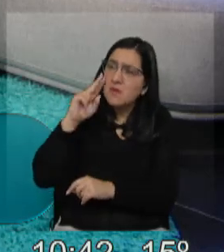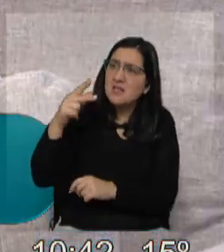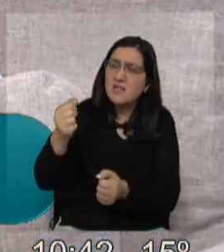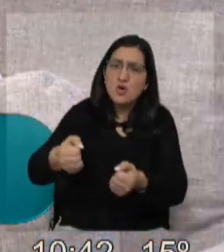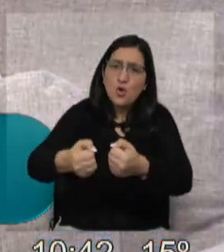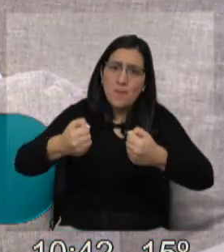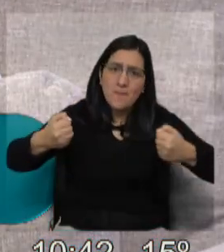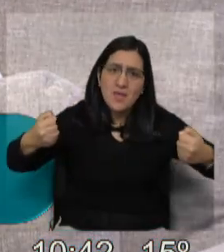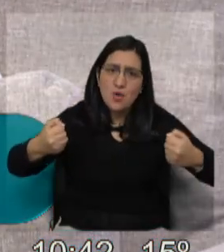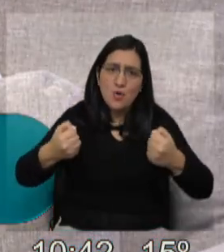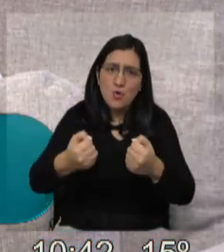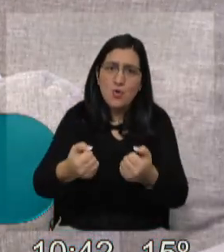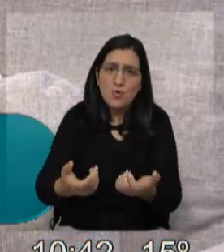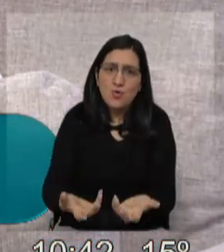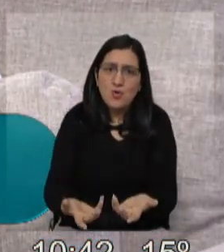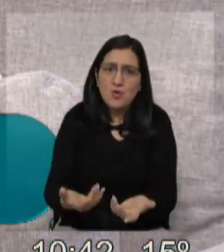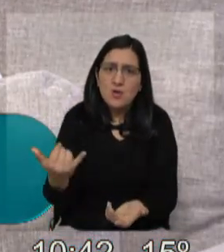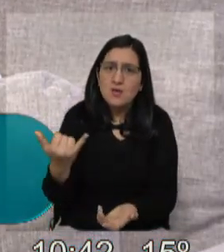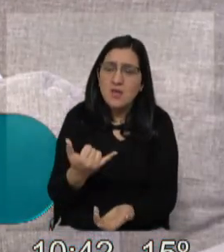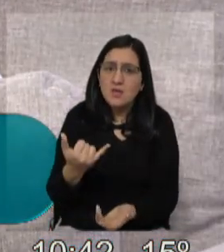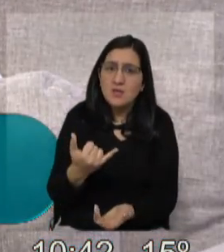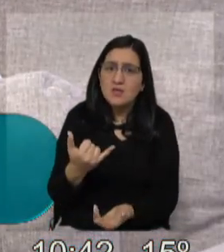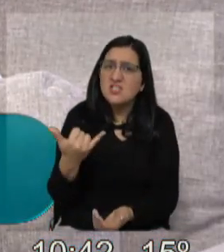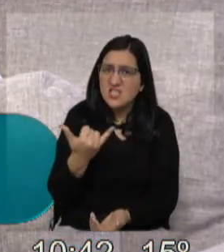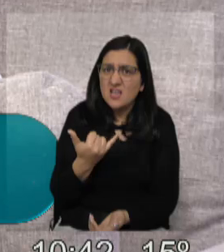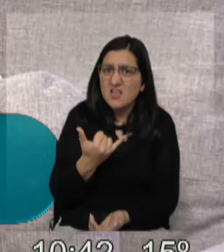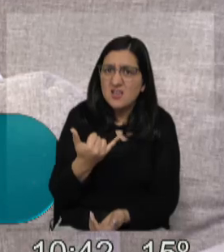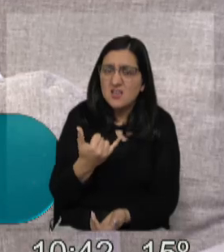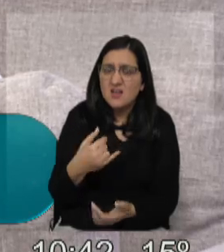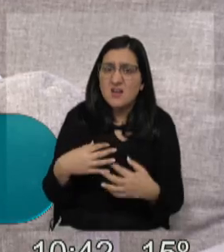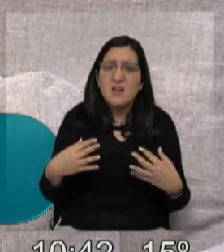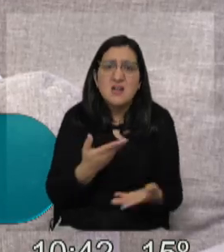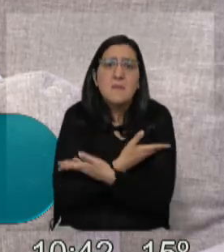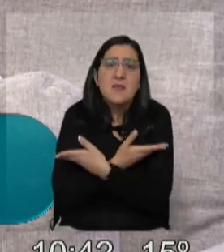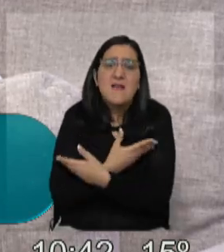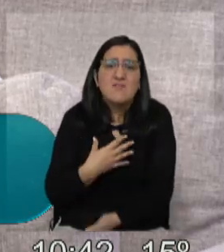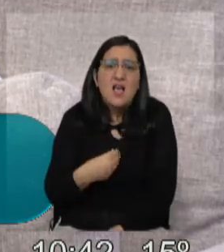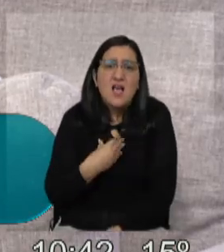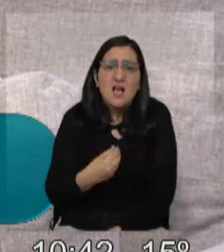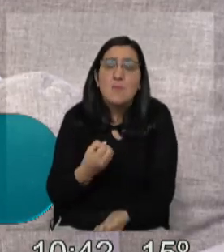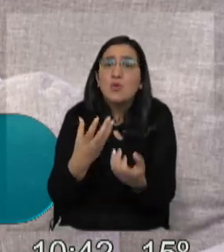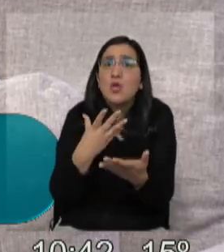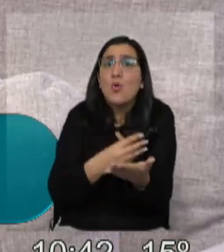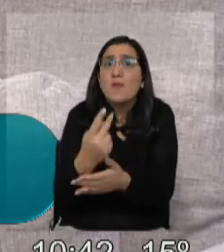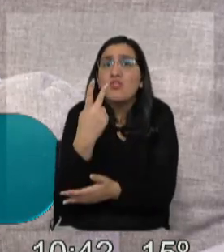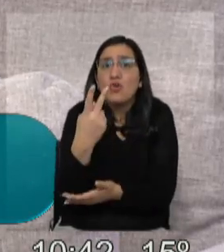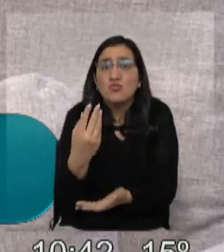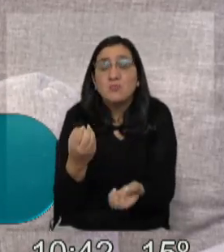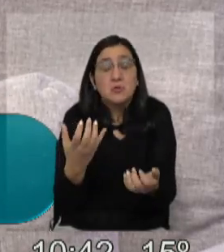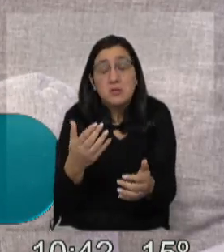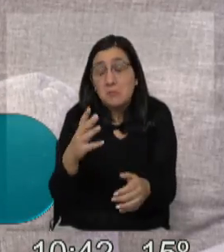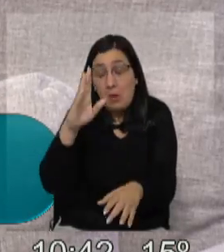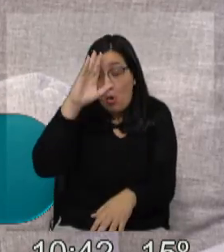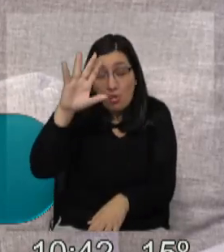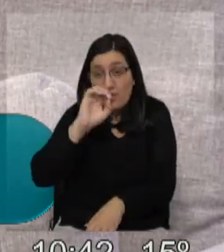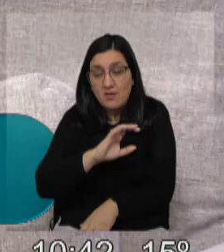armario, nuestro placar o ropero, como quieran llamarlo, y encontramos que ya la teníamos. Claro. ¿Pero por qué compré dos? Porque no la vi, porque no sabía que estaba. A